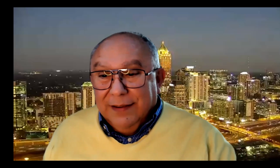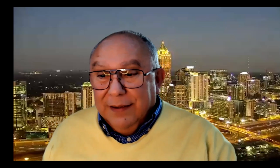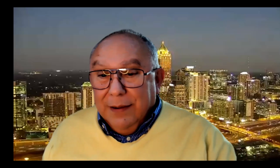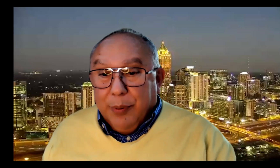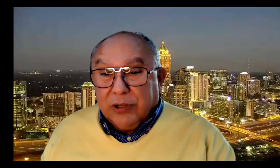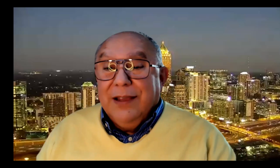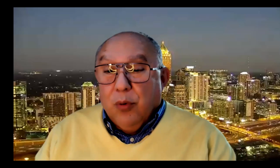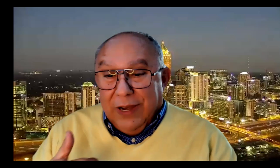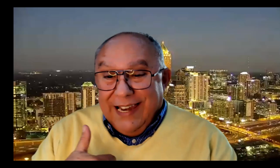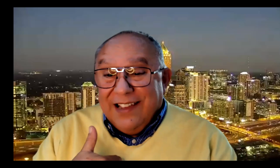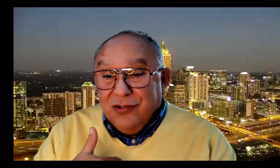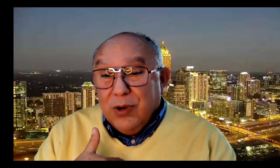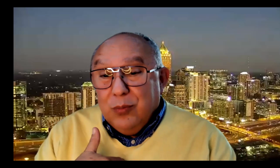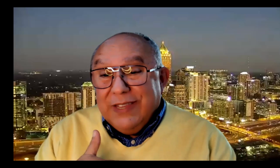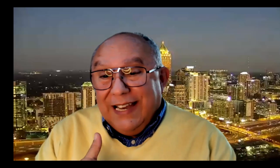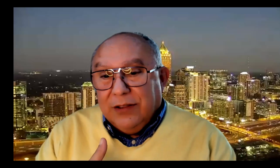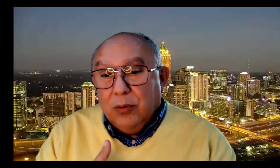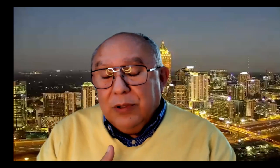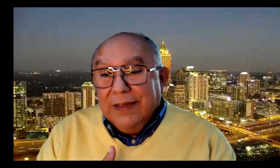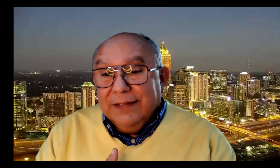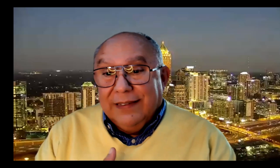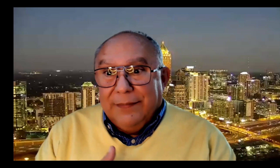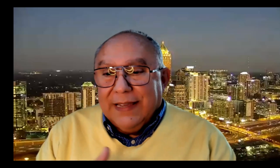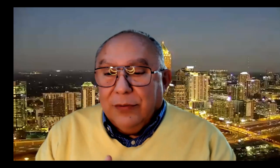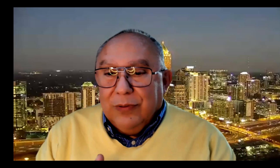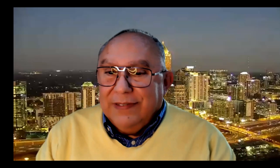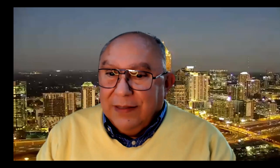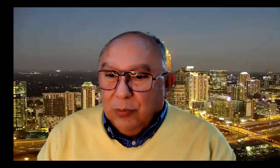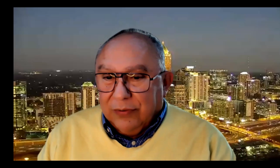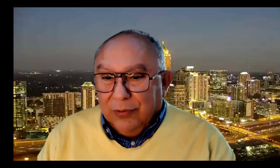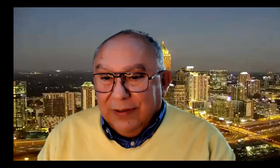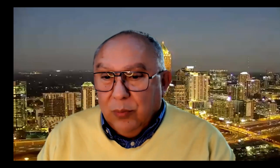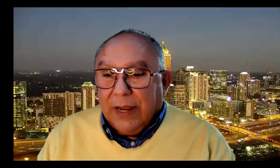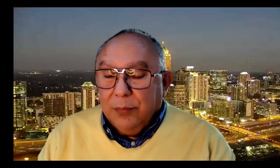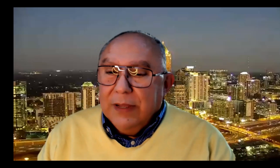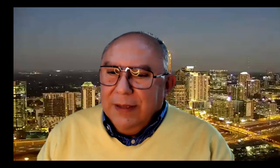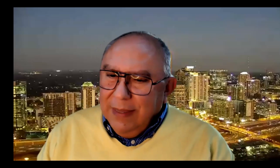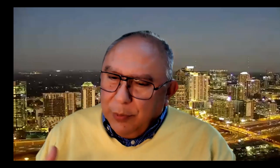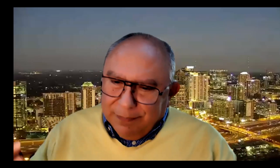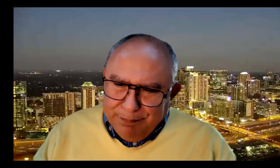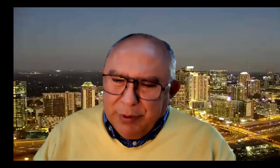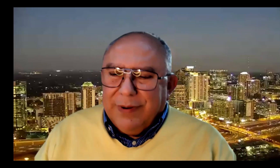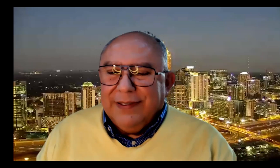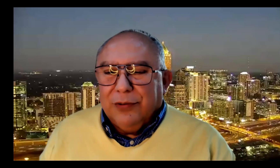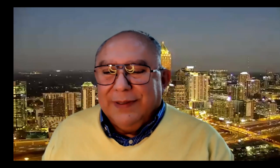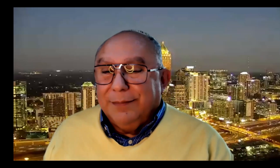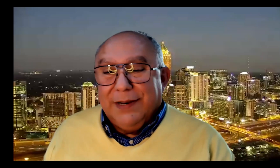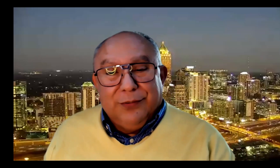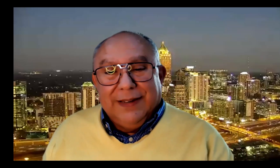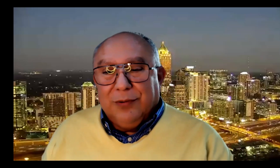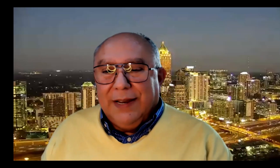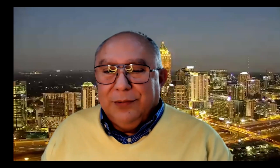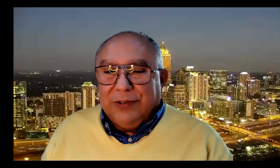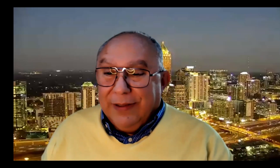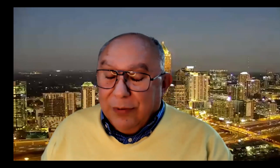menciones, porque incurriría yo en un delito si saben que ando diciendo que soy cirujano. Y pues, pobrecitos mis